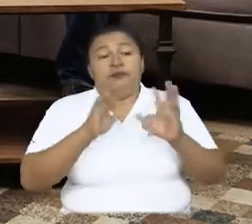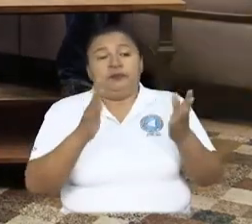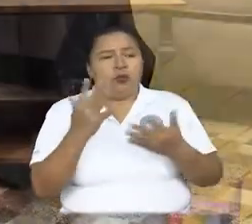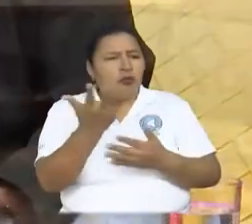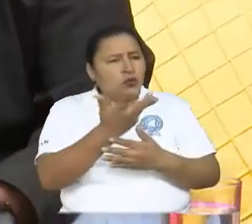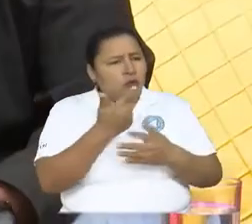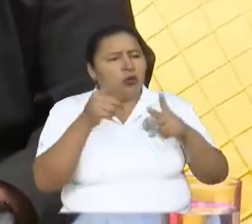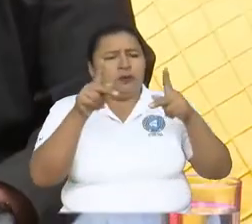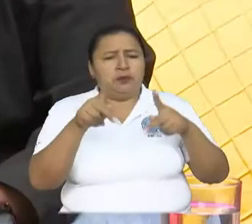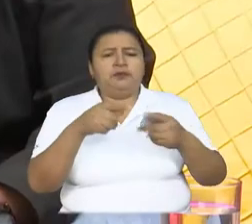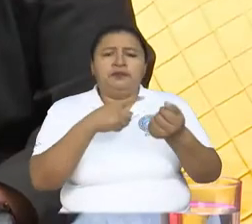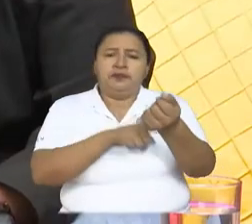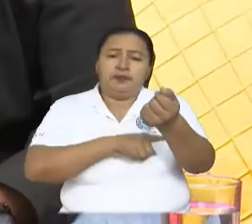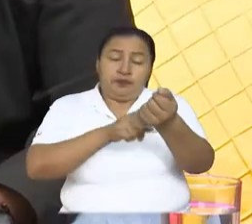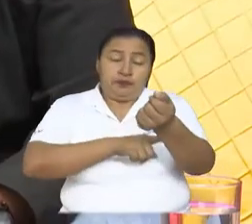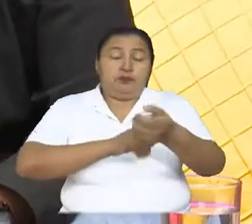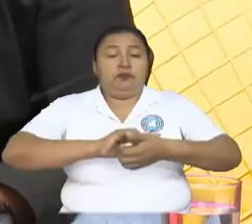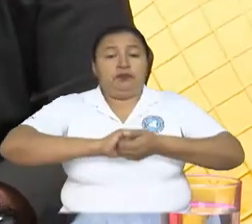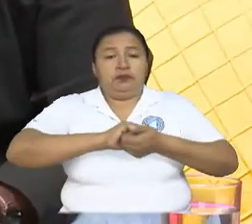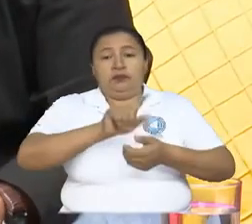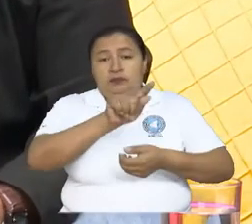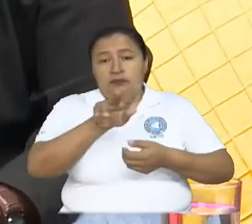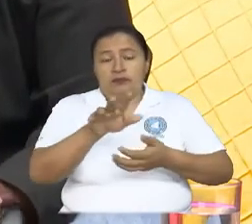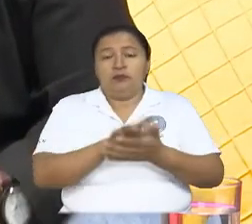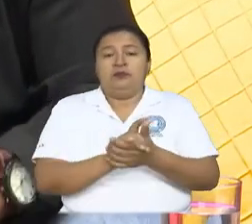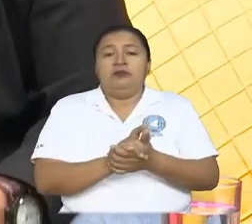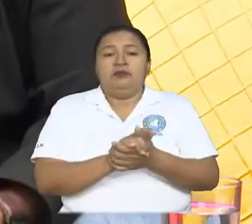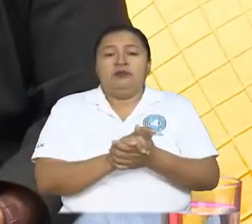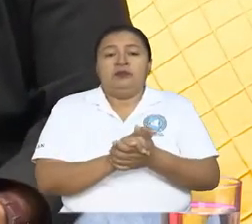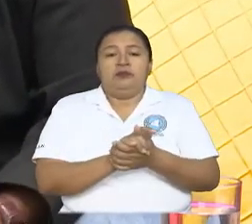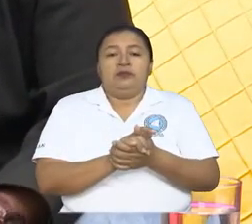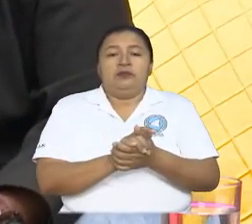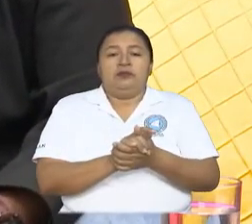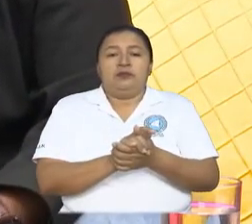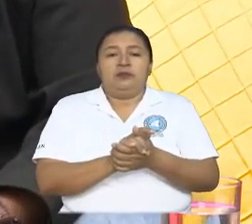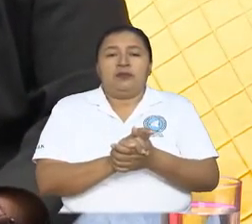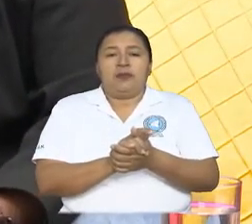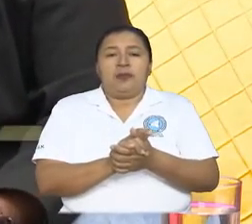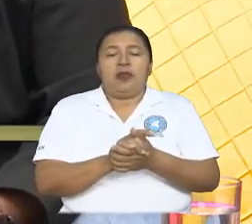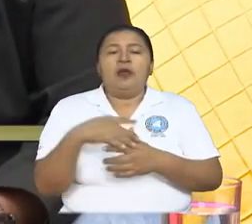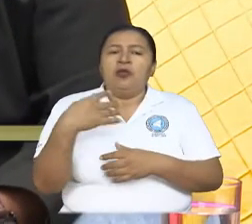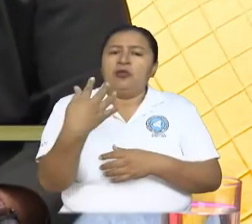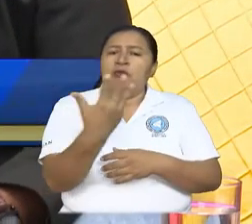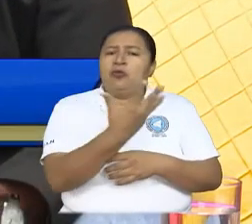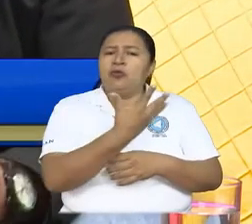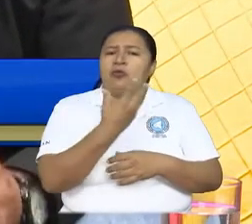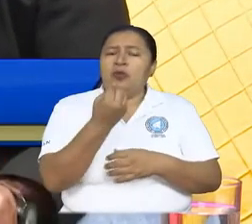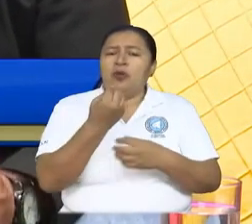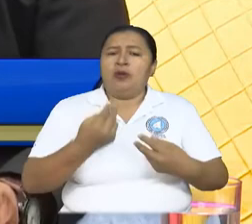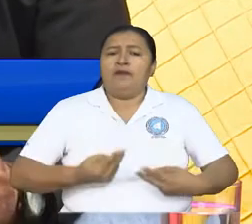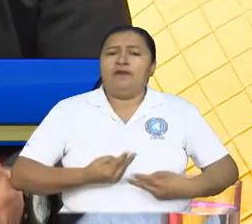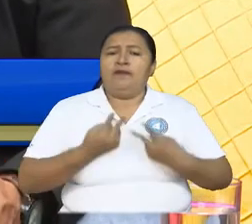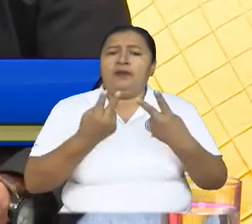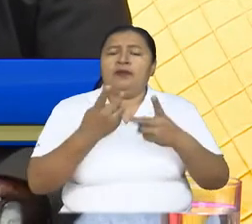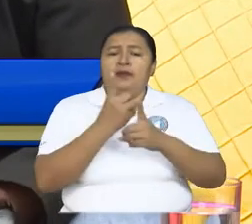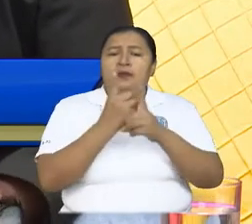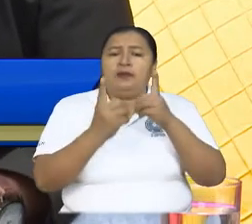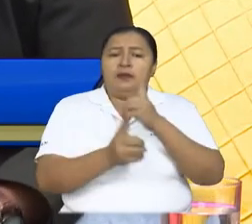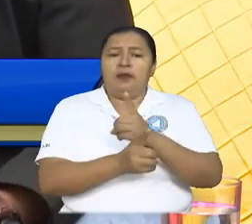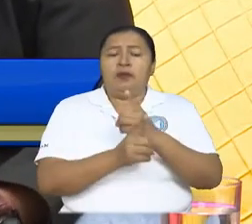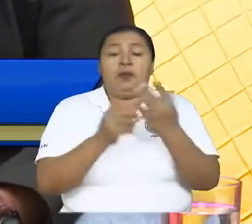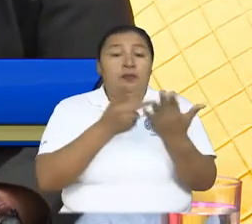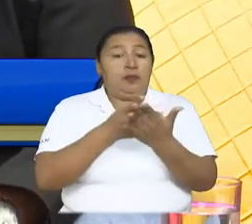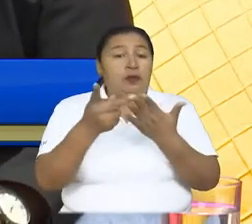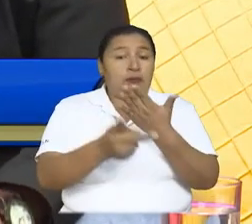televidente como como todo en la vida verdad hay que programar hay que planificar